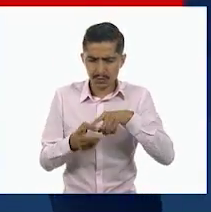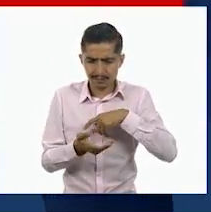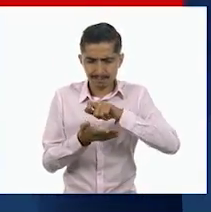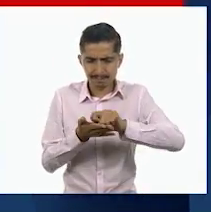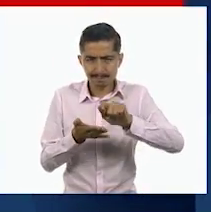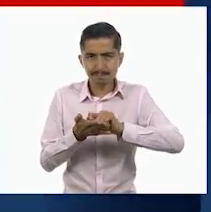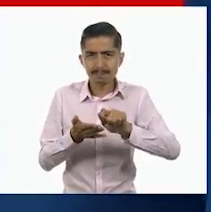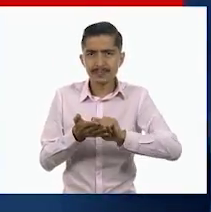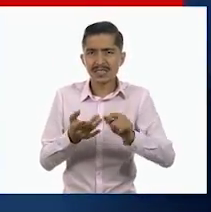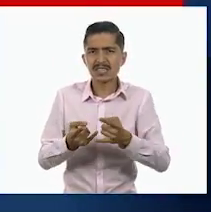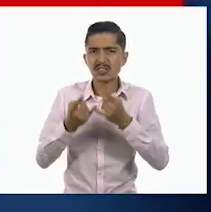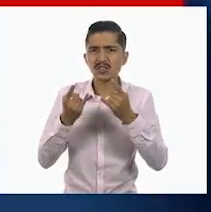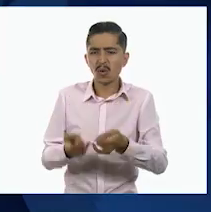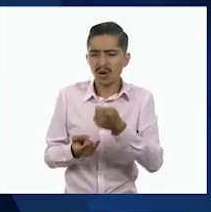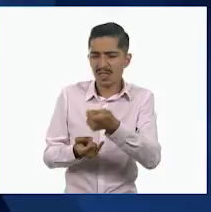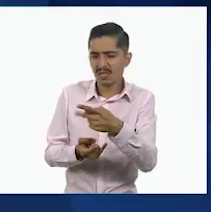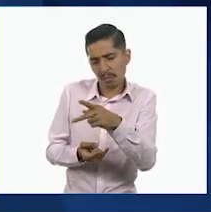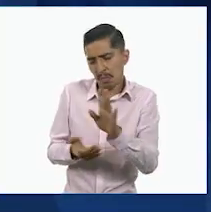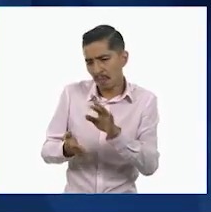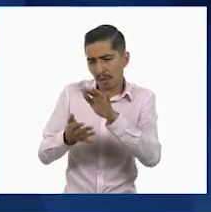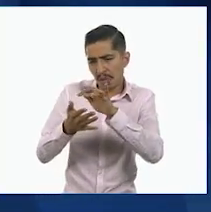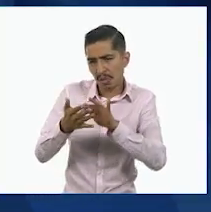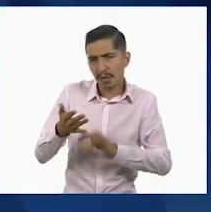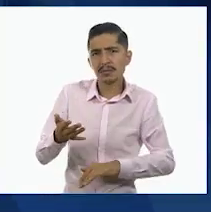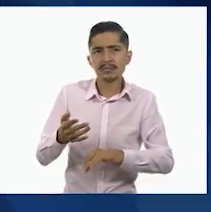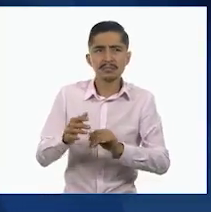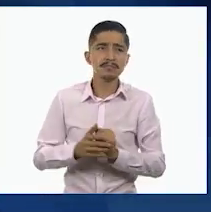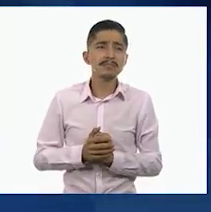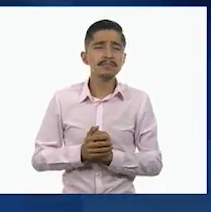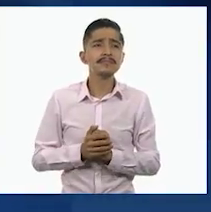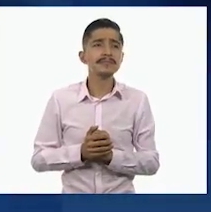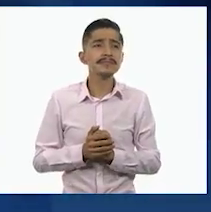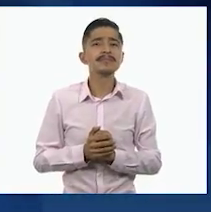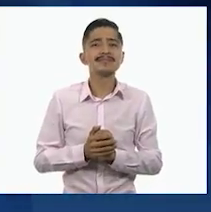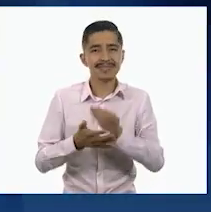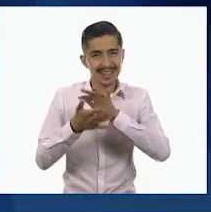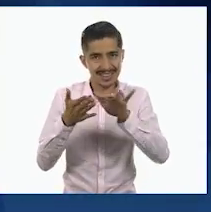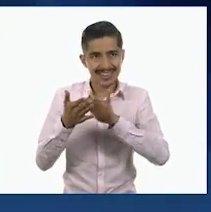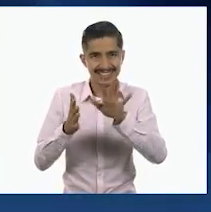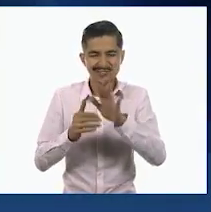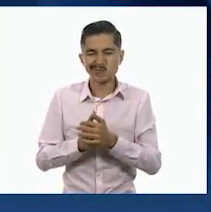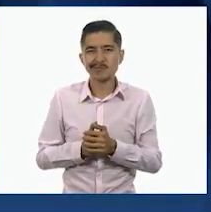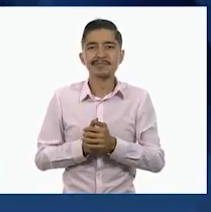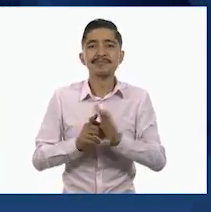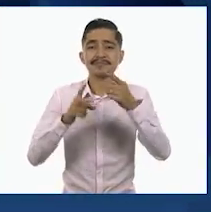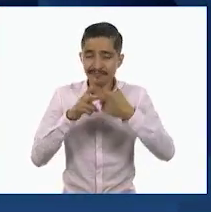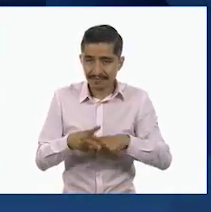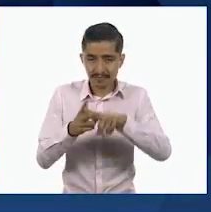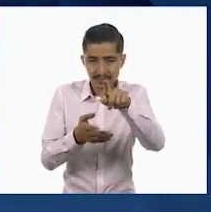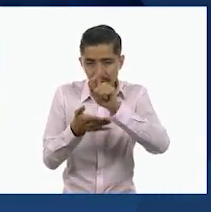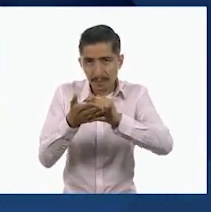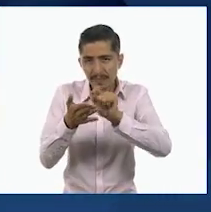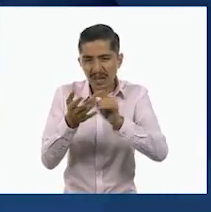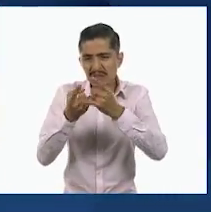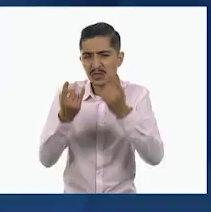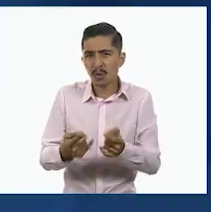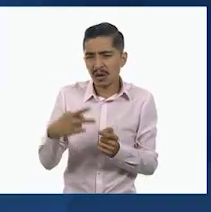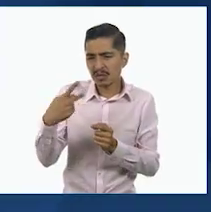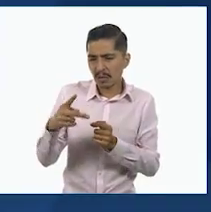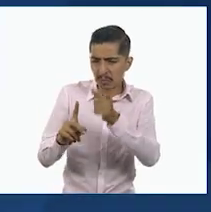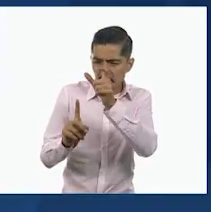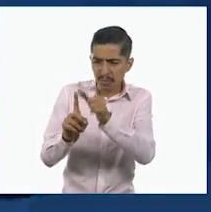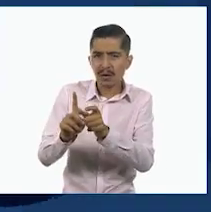la biografía. Lo tienen de este lado. Y vamos a leerlo, dice, comienza a escribir la biografía.